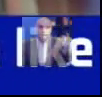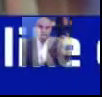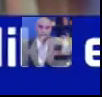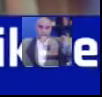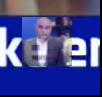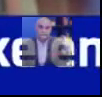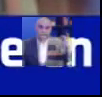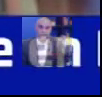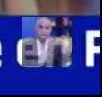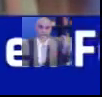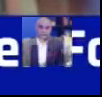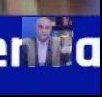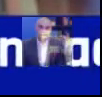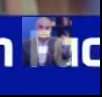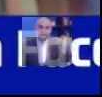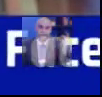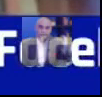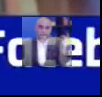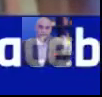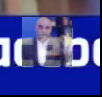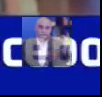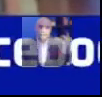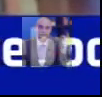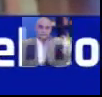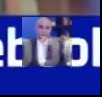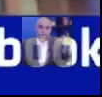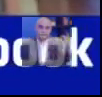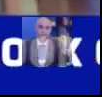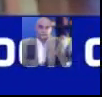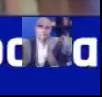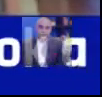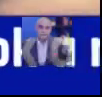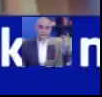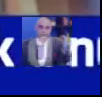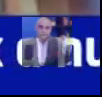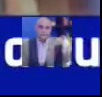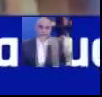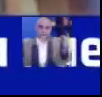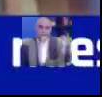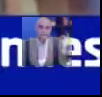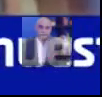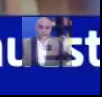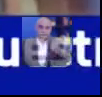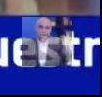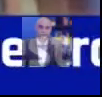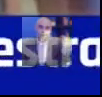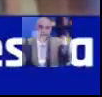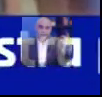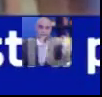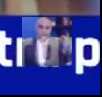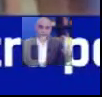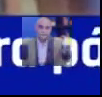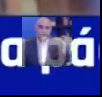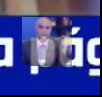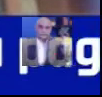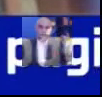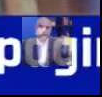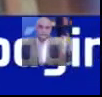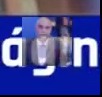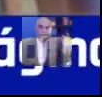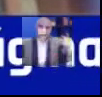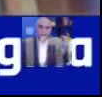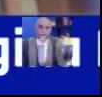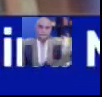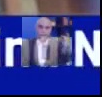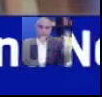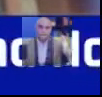cabo el procedimiento de consulta previa, libre, consensuada de las